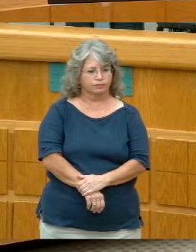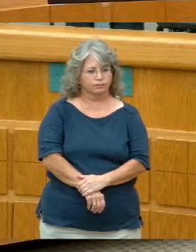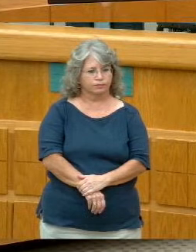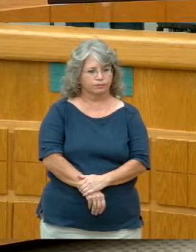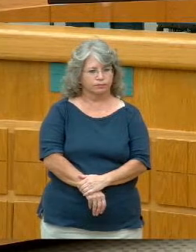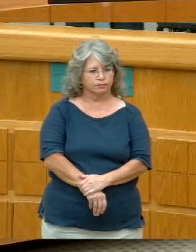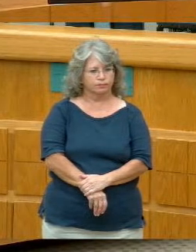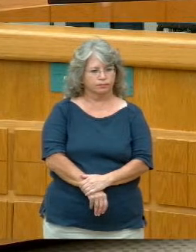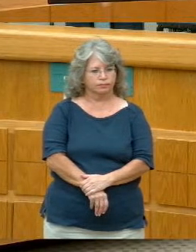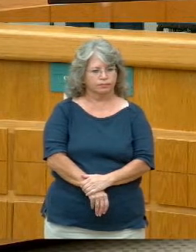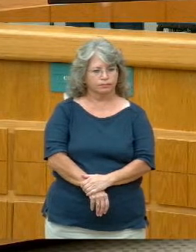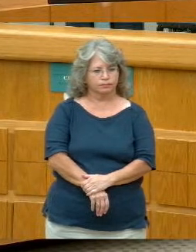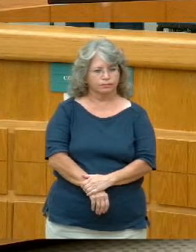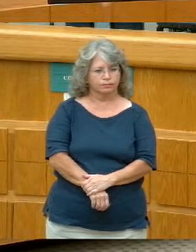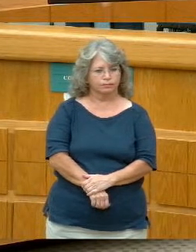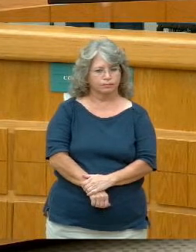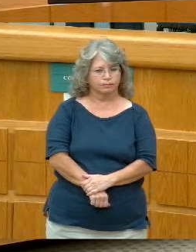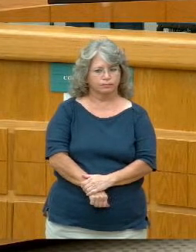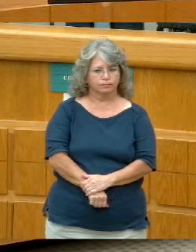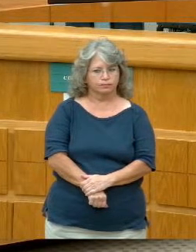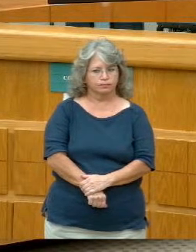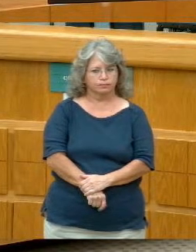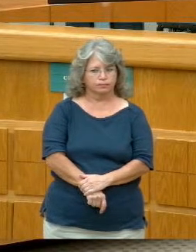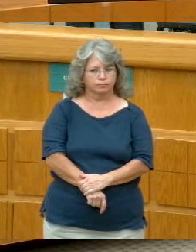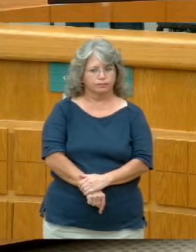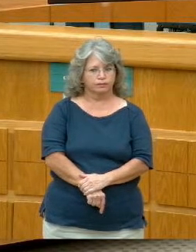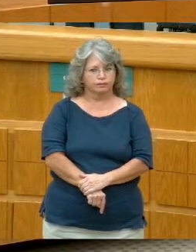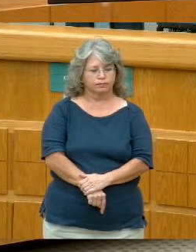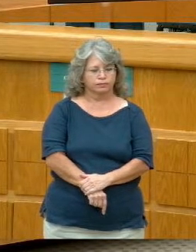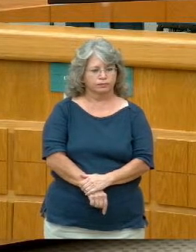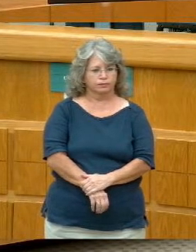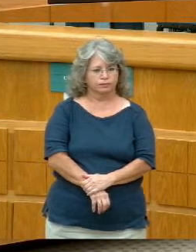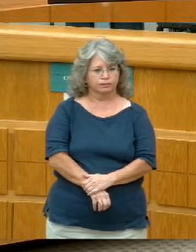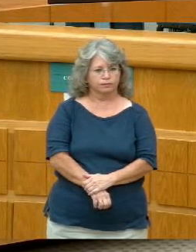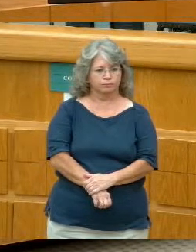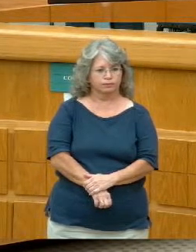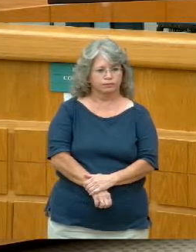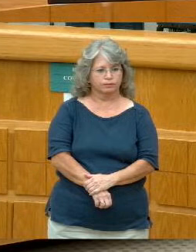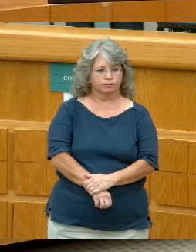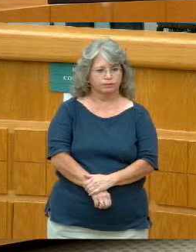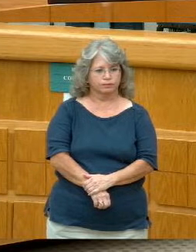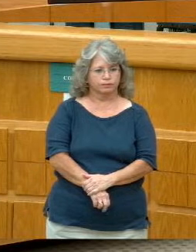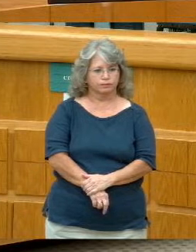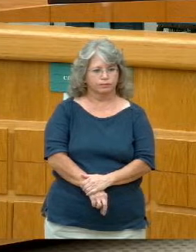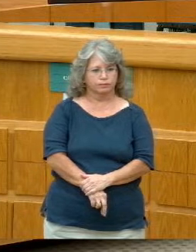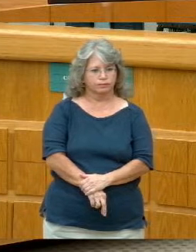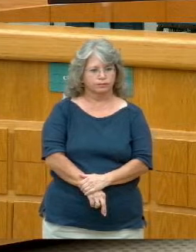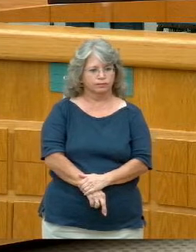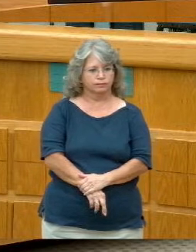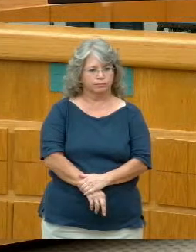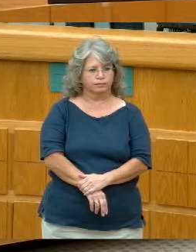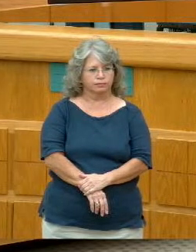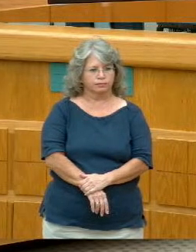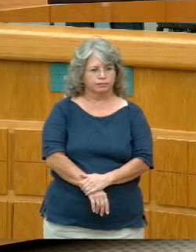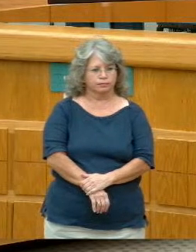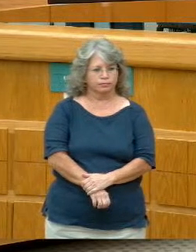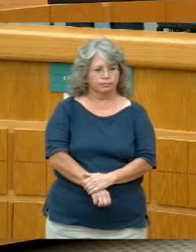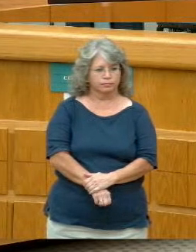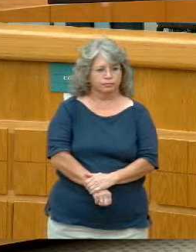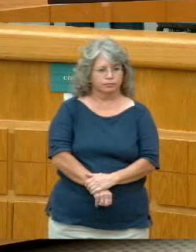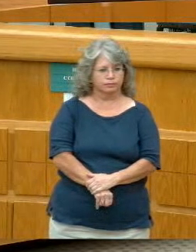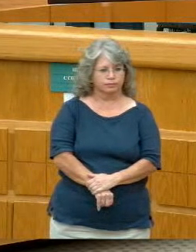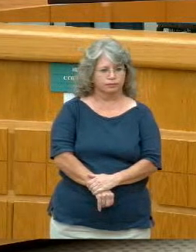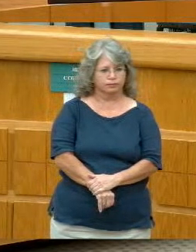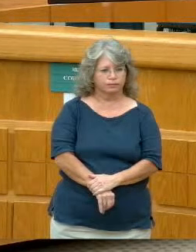cuide su distancia y utilice un cubrebocas. Debido a una posible exposición al COVID-19, los registros vitales en el ayuntamiento se